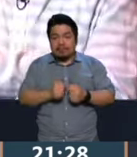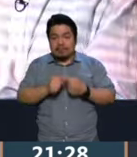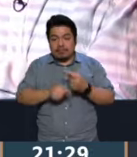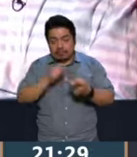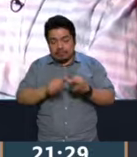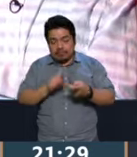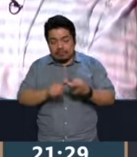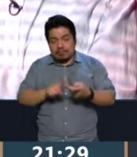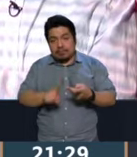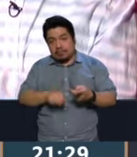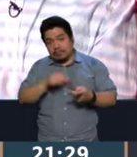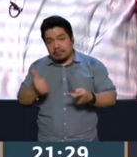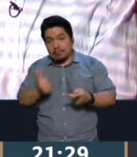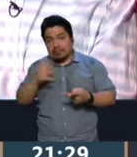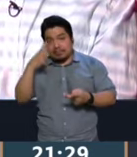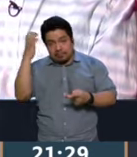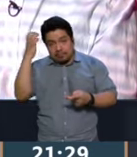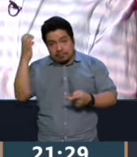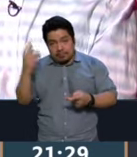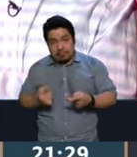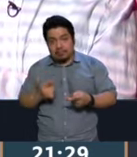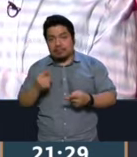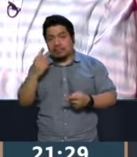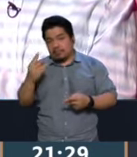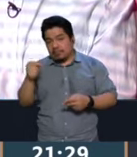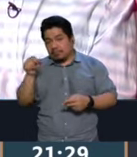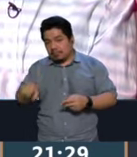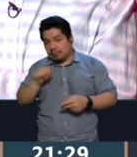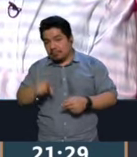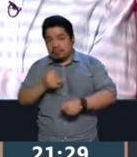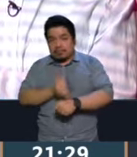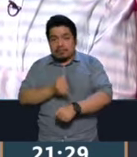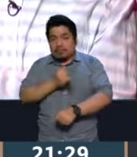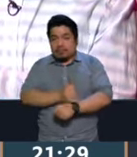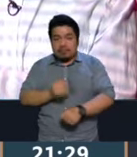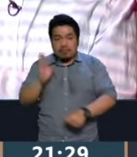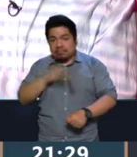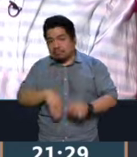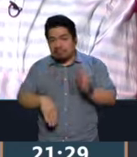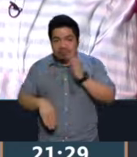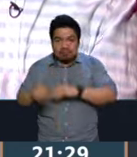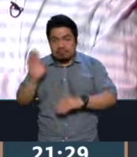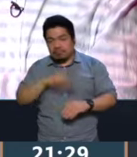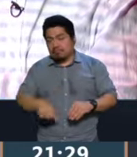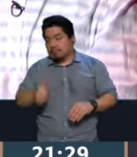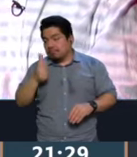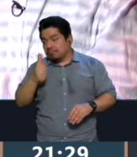pues tenemos del otro lado a Clara Brugada, que ya gobernó 3 veces una alcaldía, que desafortunadamente cuenta con